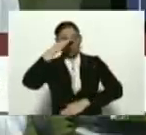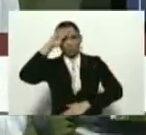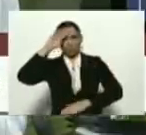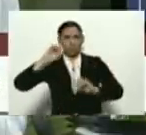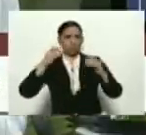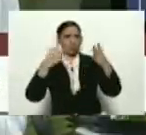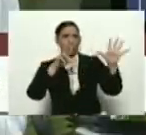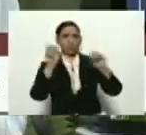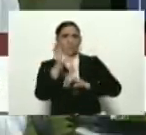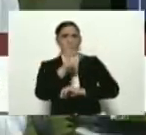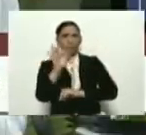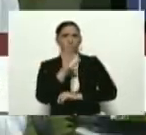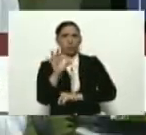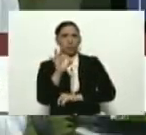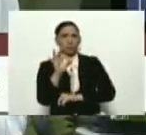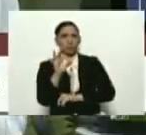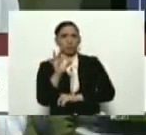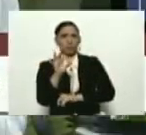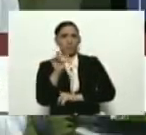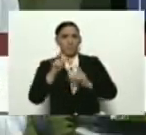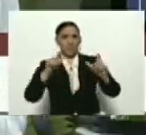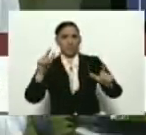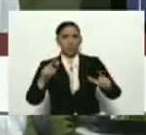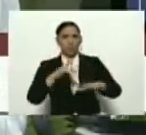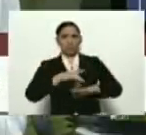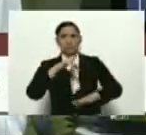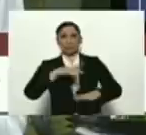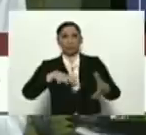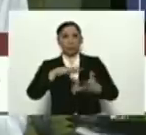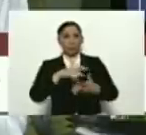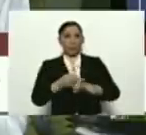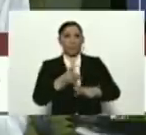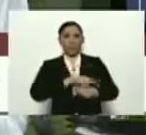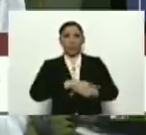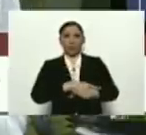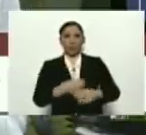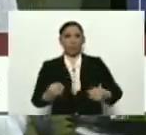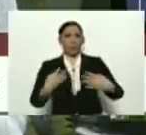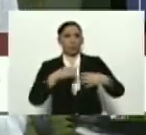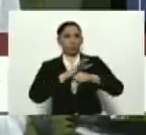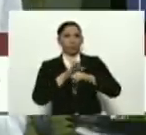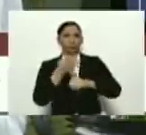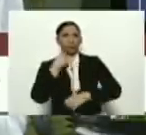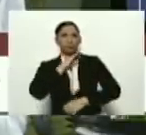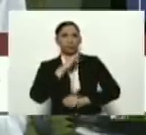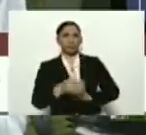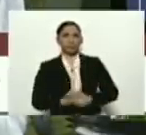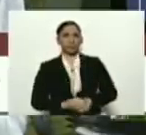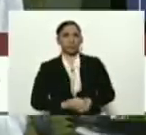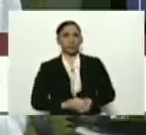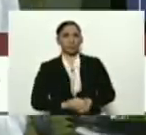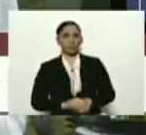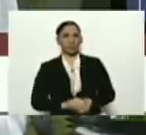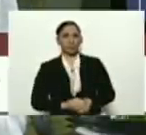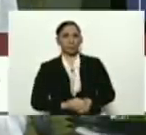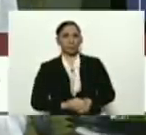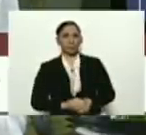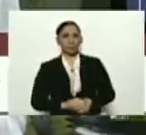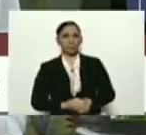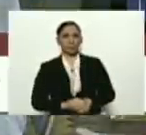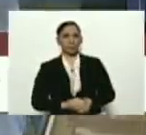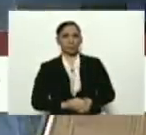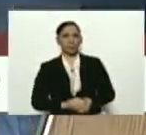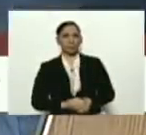salvado el 80% de los pacientes críticos y graves contagiados por el virus SARS-CoV-2. Y esto